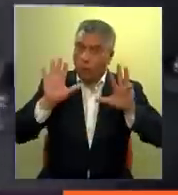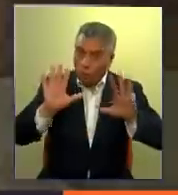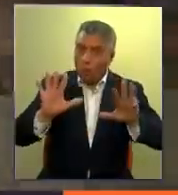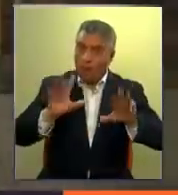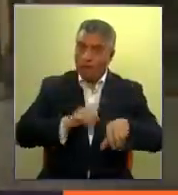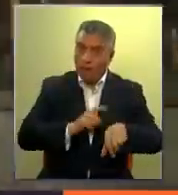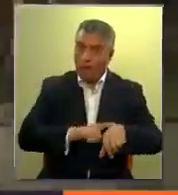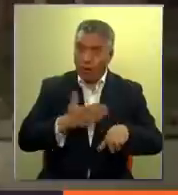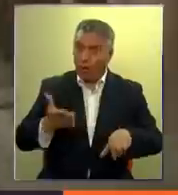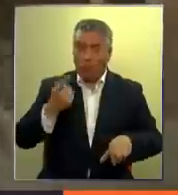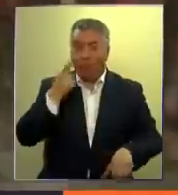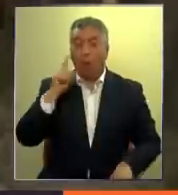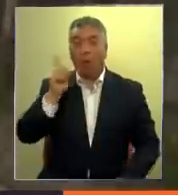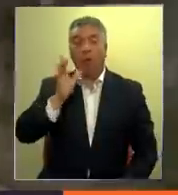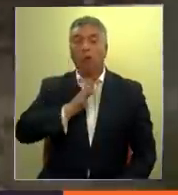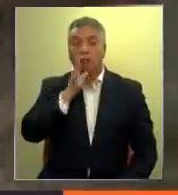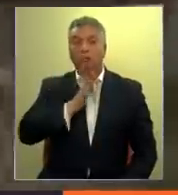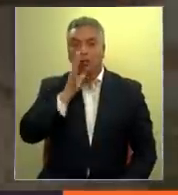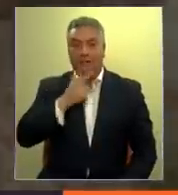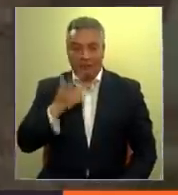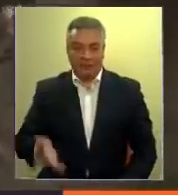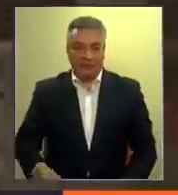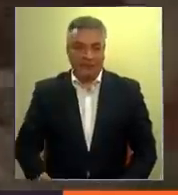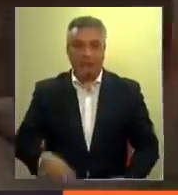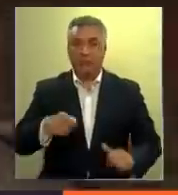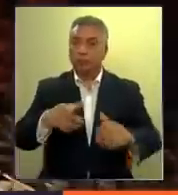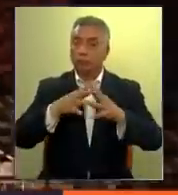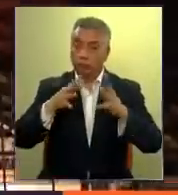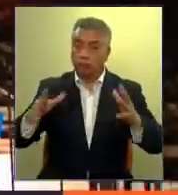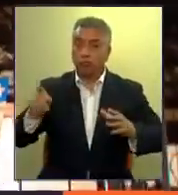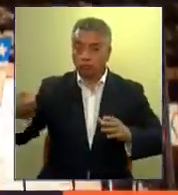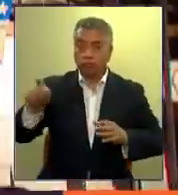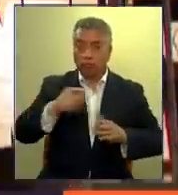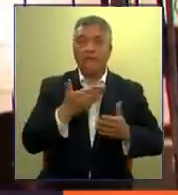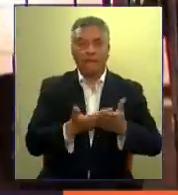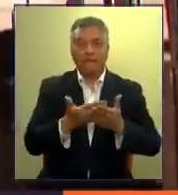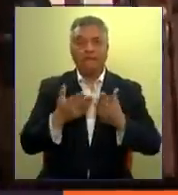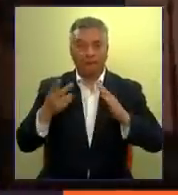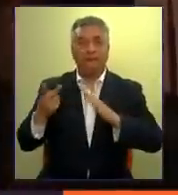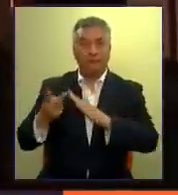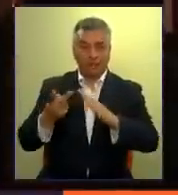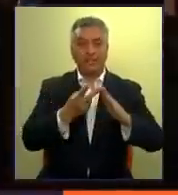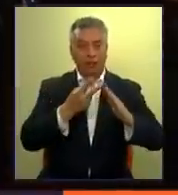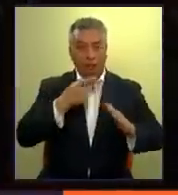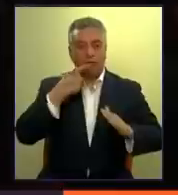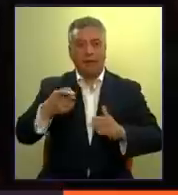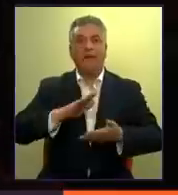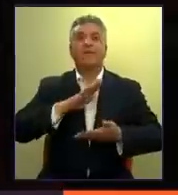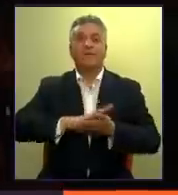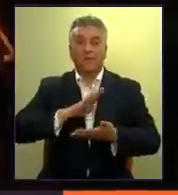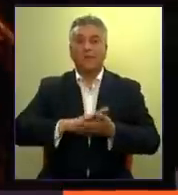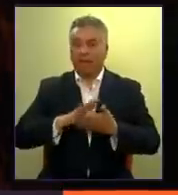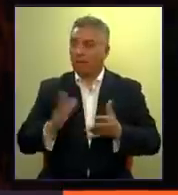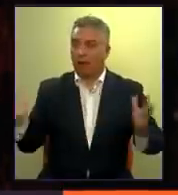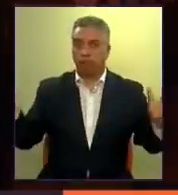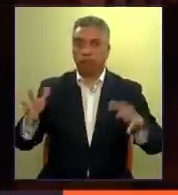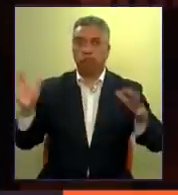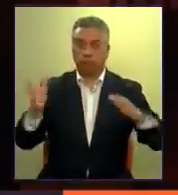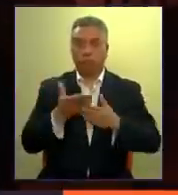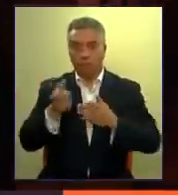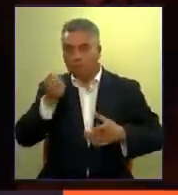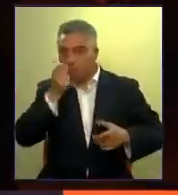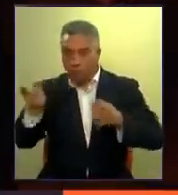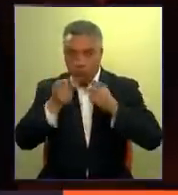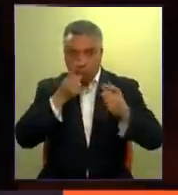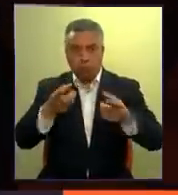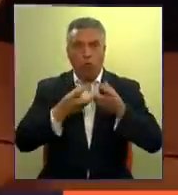horas. En diversas comunas, vecinos denunciaron la realización de fiestas con más personas de las permitidas en el